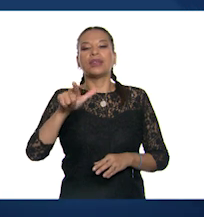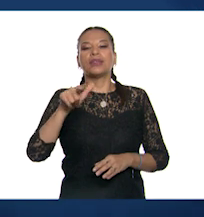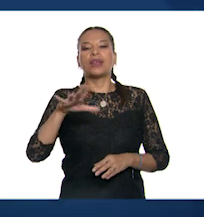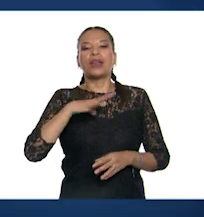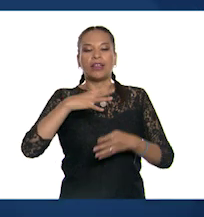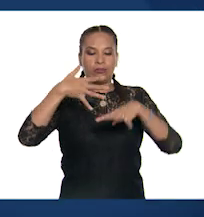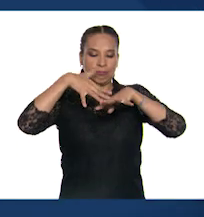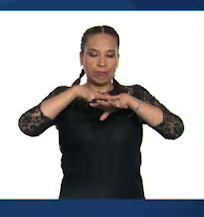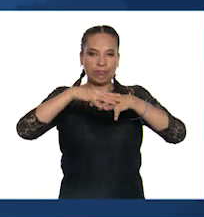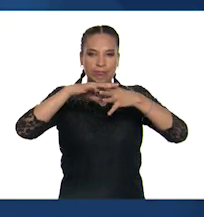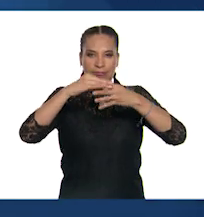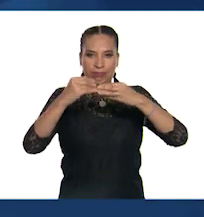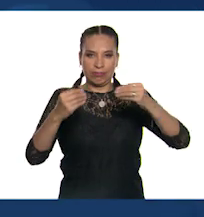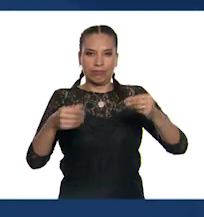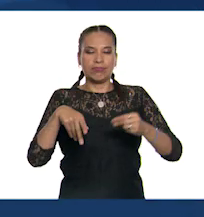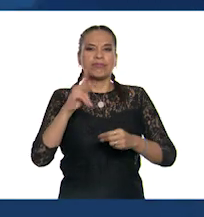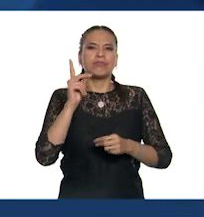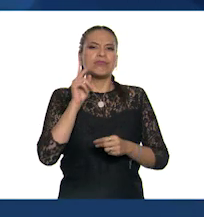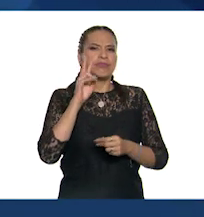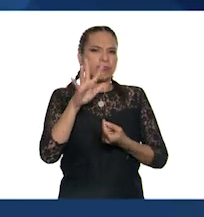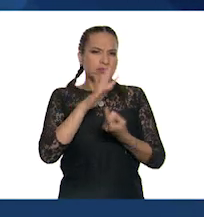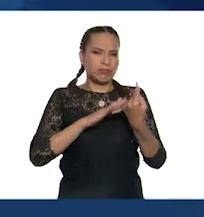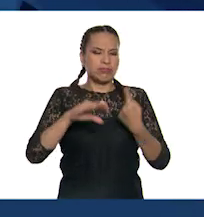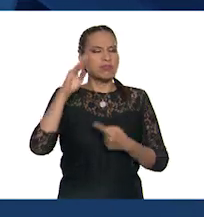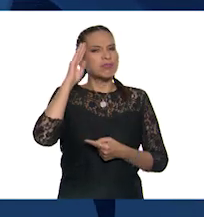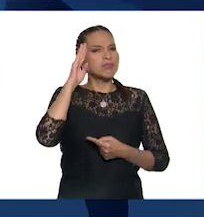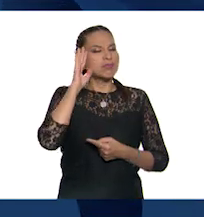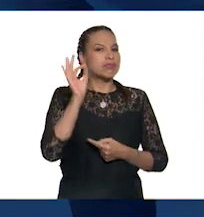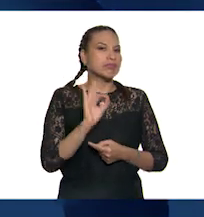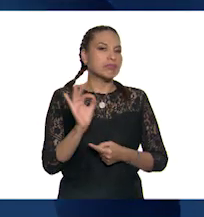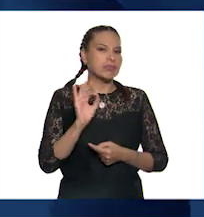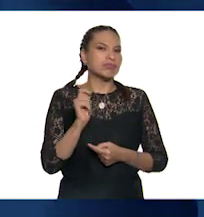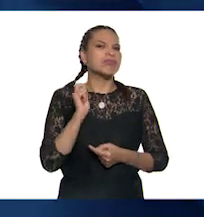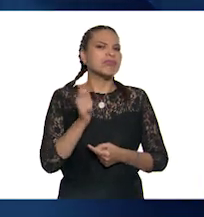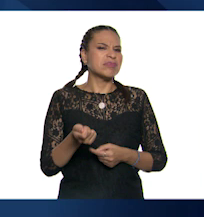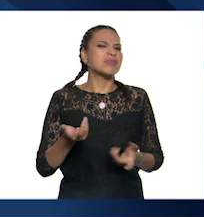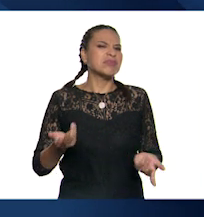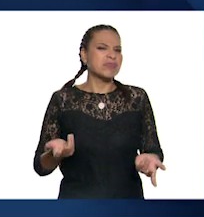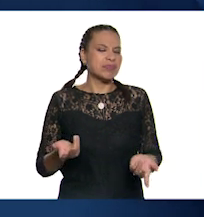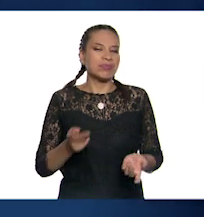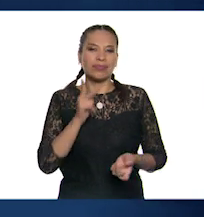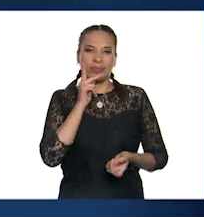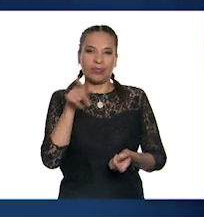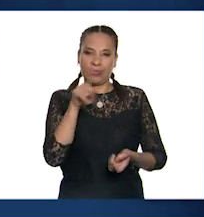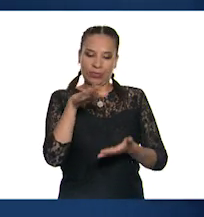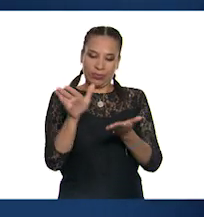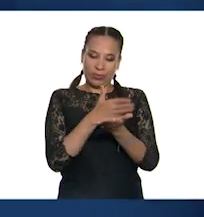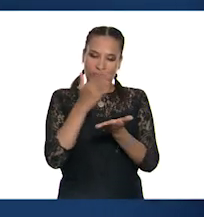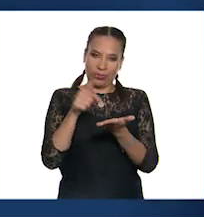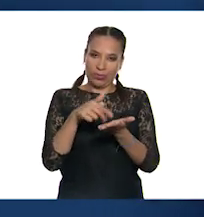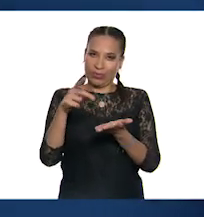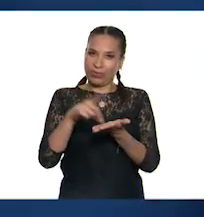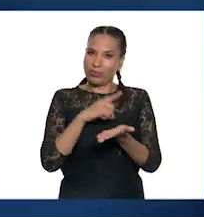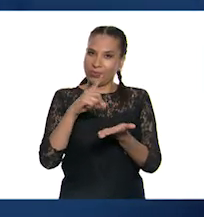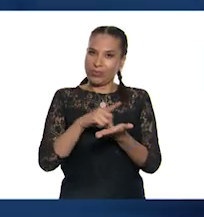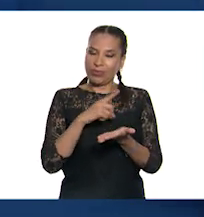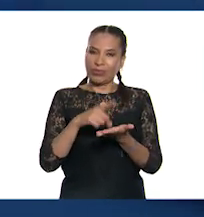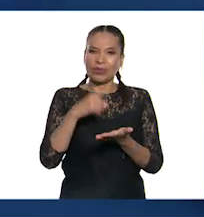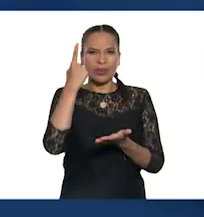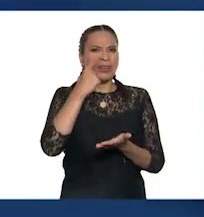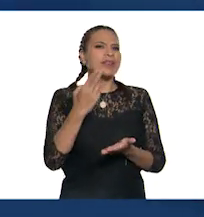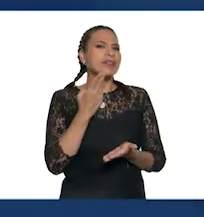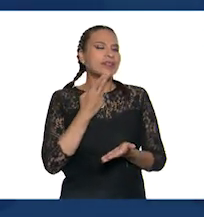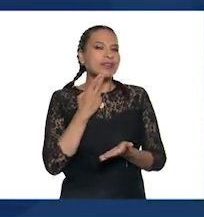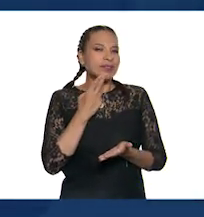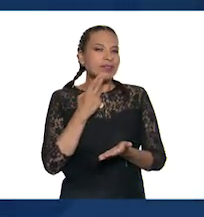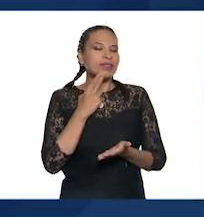con ramas. Y aunque por el contexto puedo inferir qué es lo que significa, me gustaría que lo busquemos en el diccionario con el objetivo